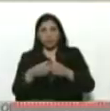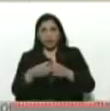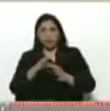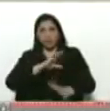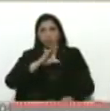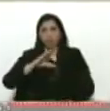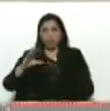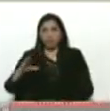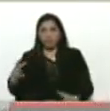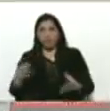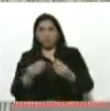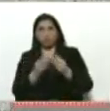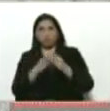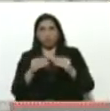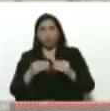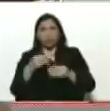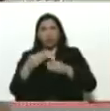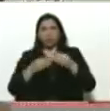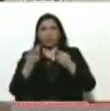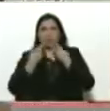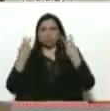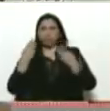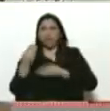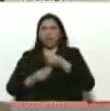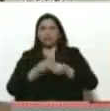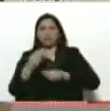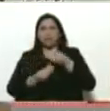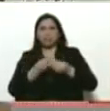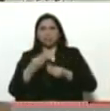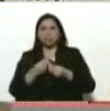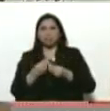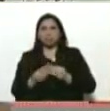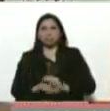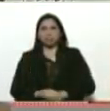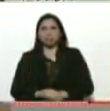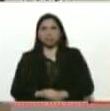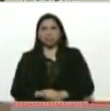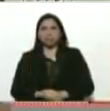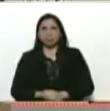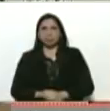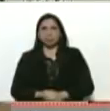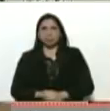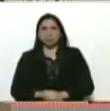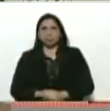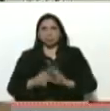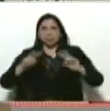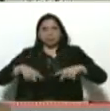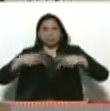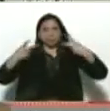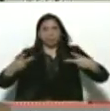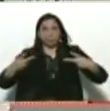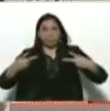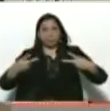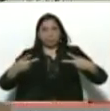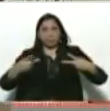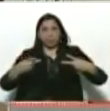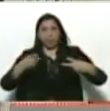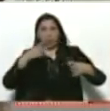a las elecciones, hacer un pronunciamiento y generar un hueco en la credibilidad del sistema